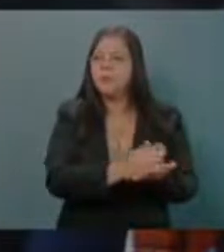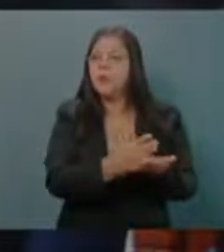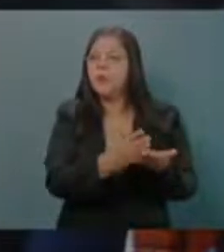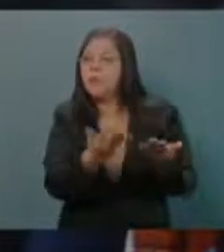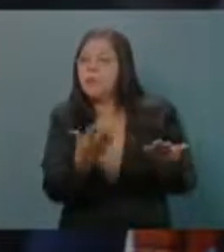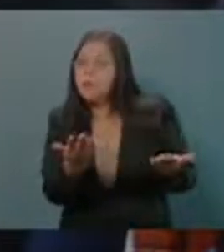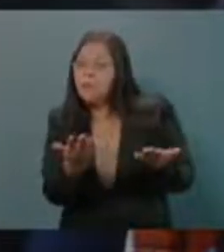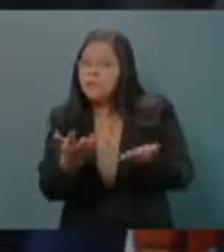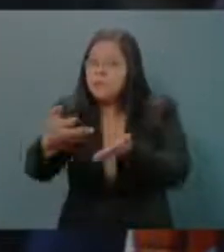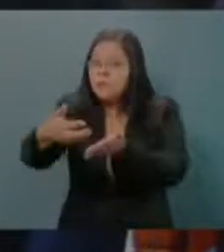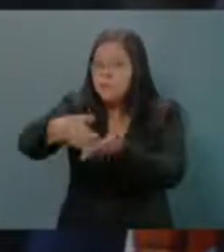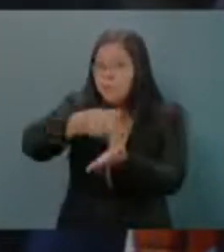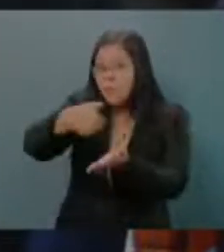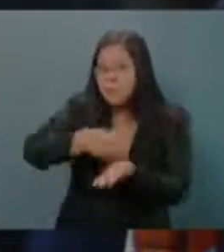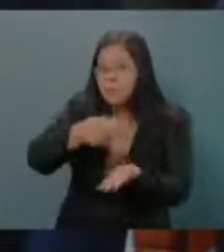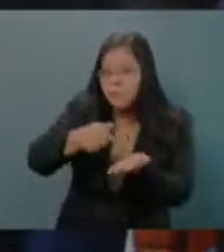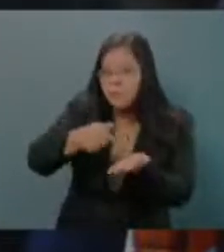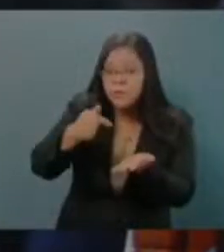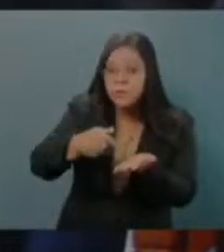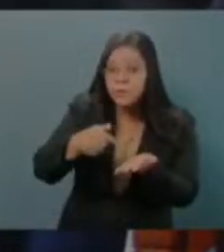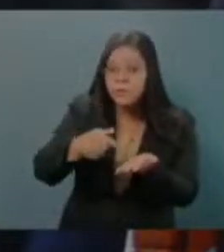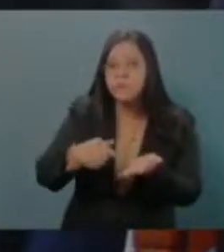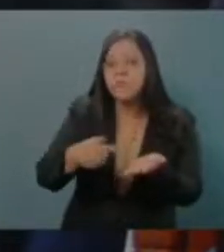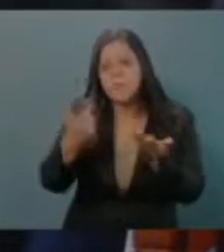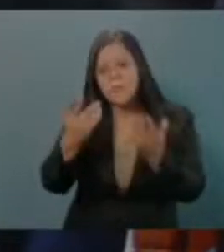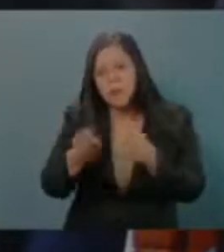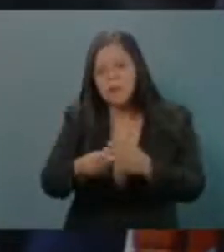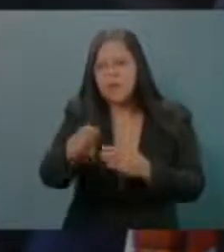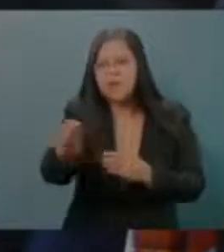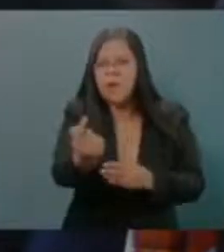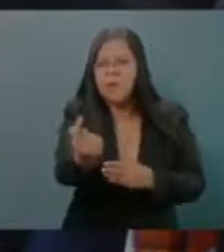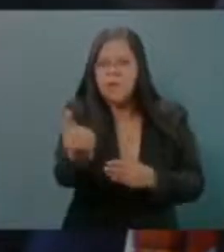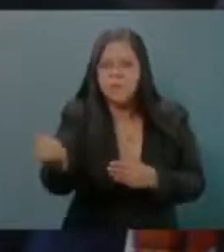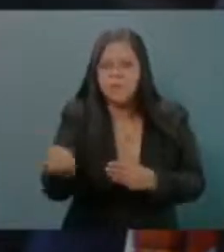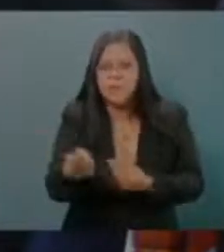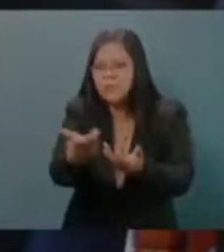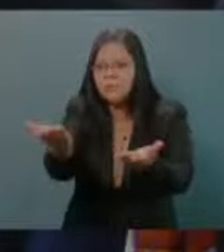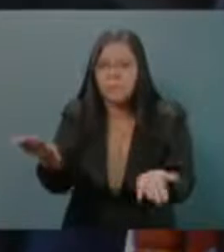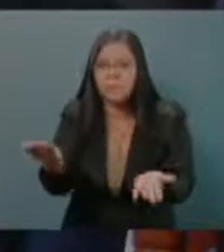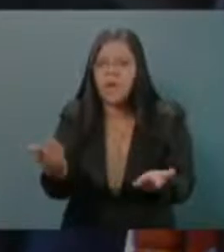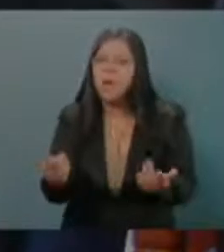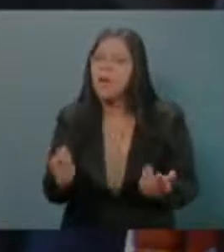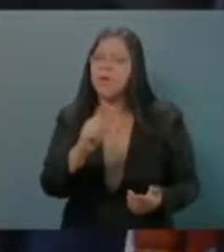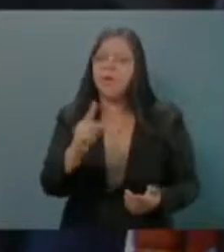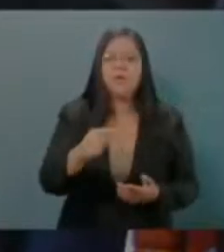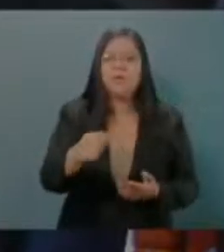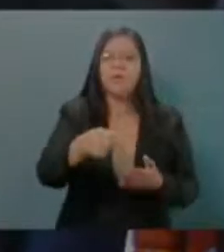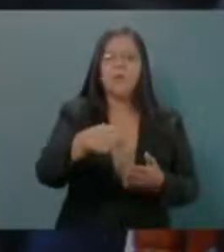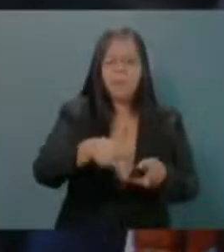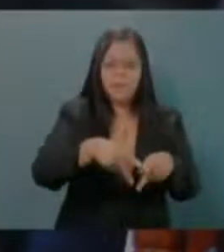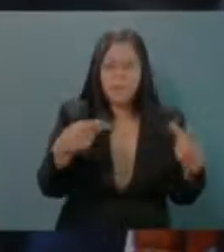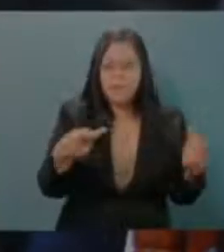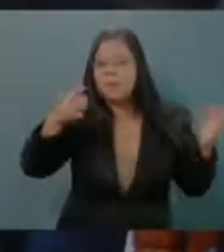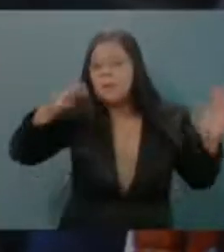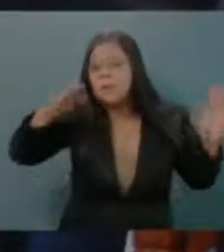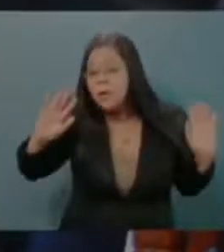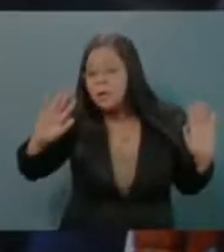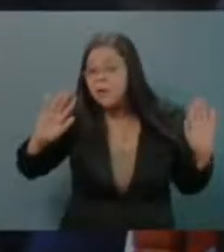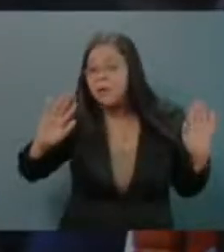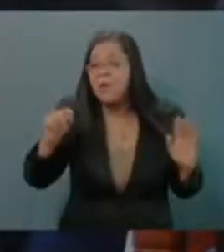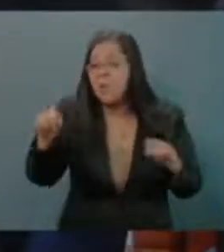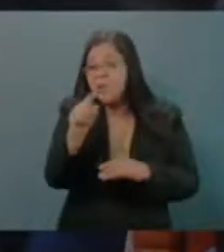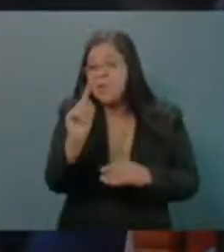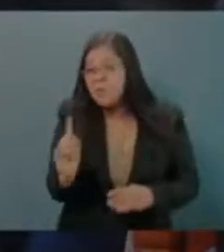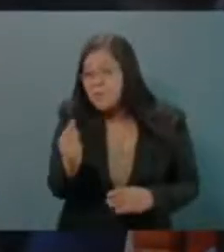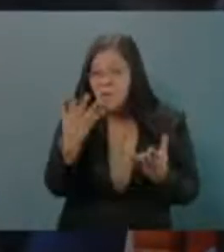Estos impuestos al final se trasladan a los ciudadanos y no a los periódicos, pero a ustedes lo único que les